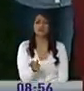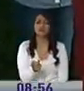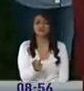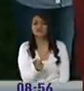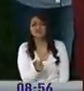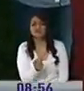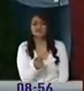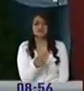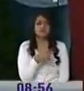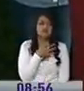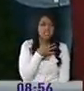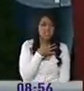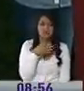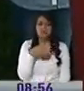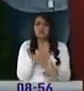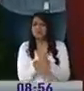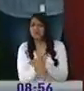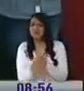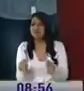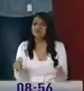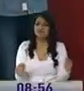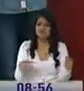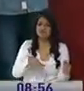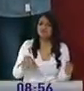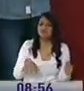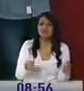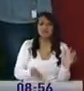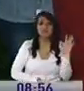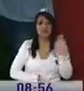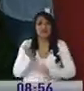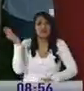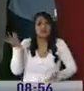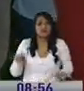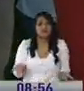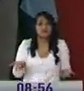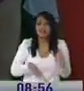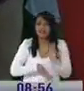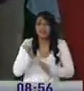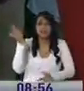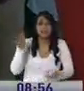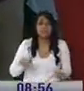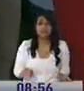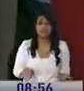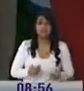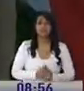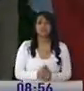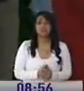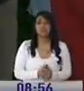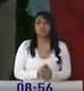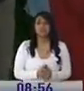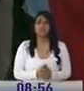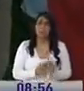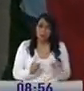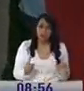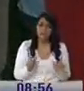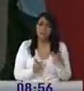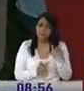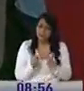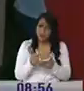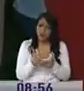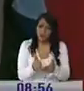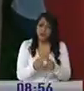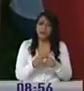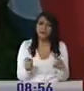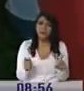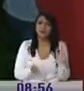nervios para ingresar la máquina y mire usted una máquina viejita está trabajando acá cuando hay voluntad Pero qué es lo que se habían